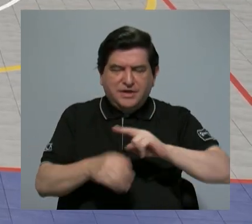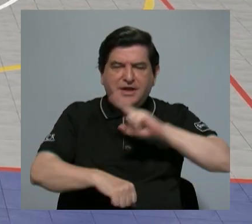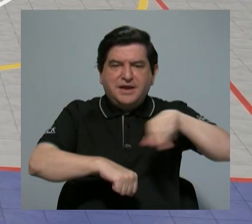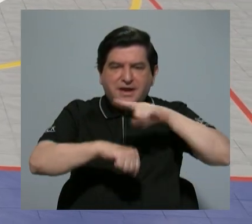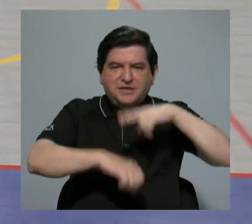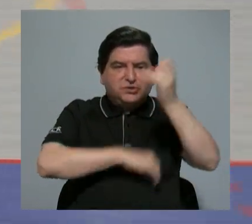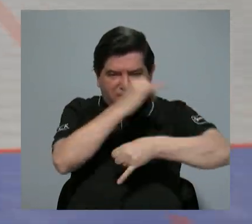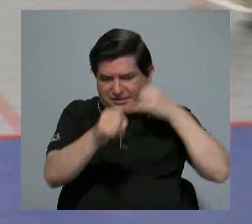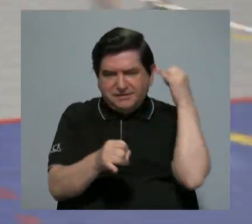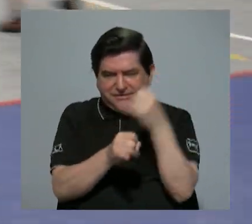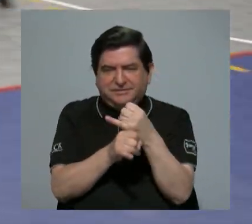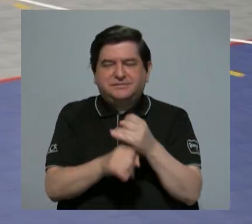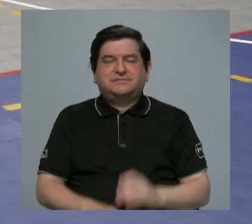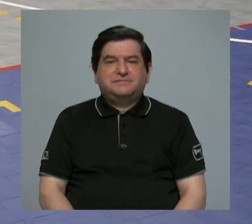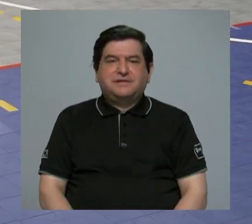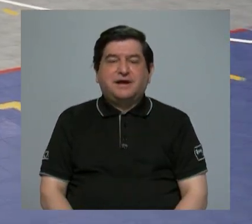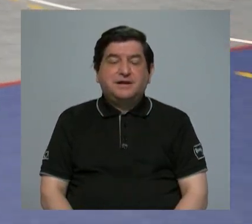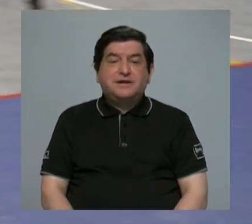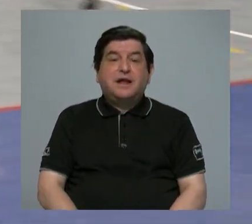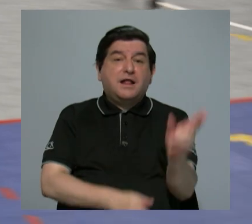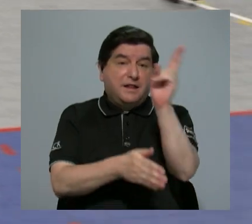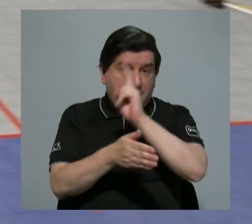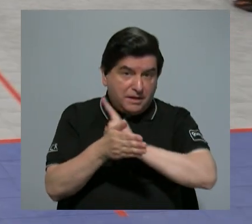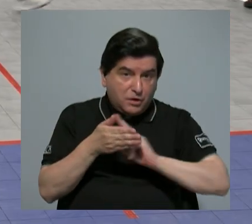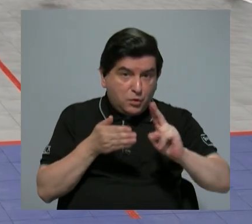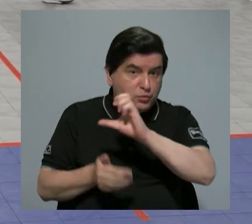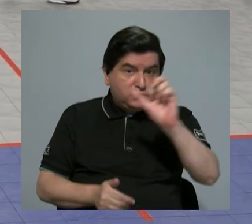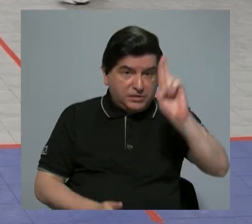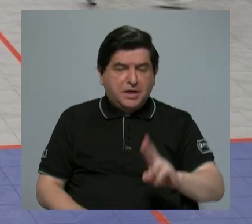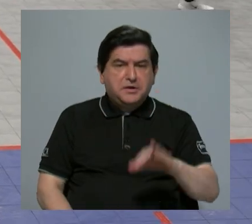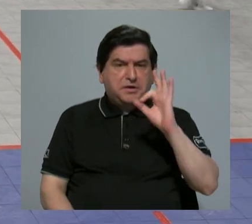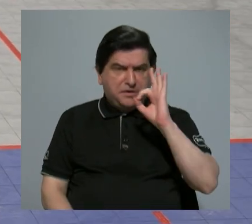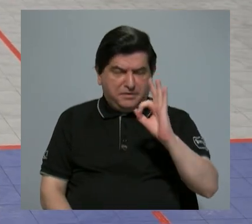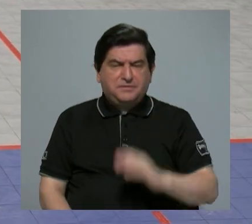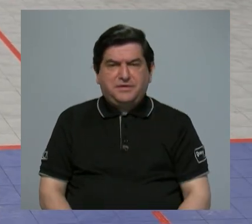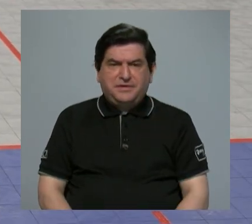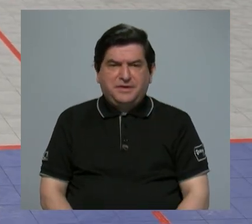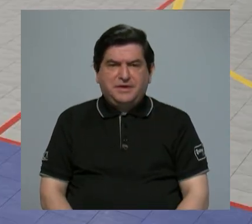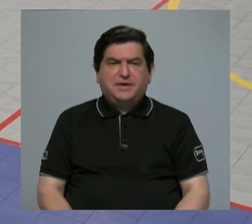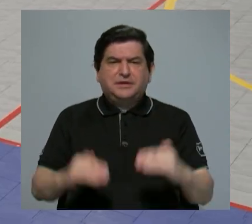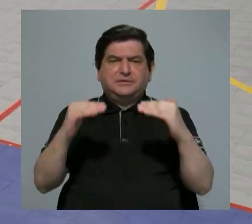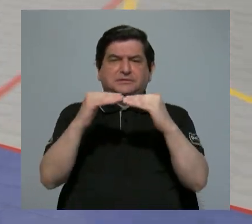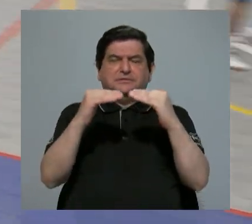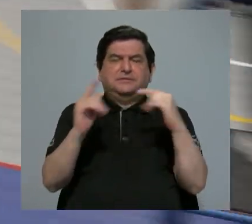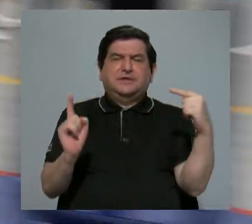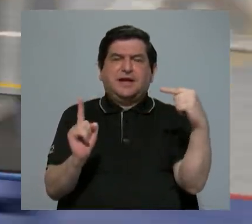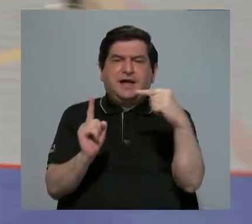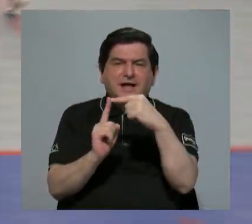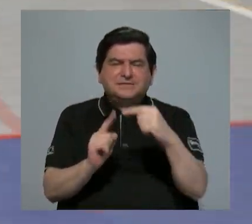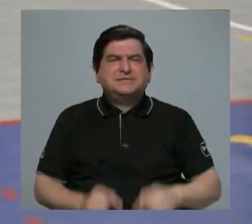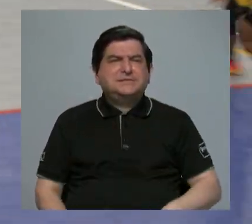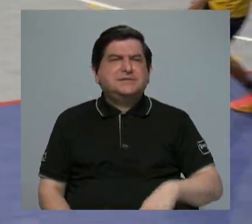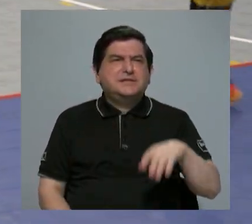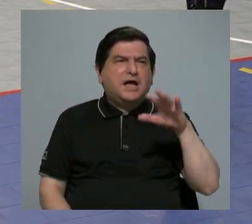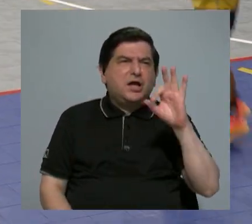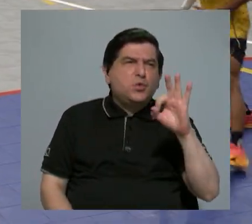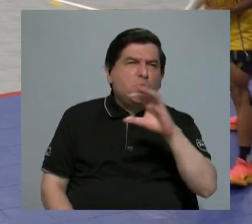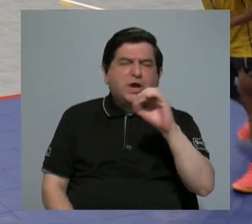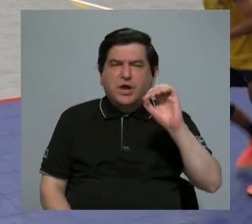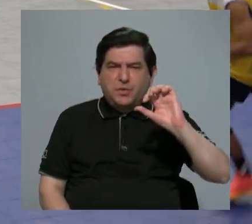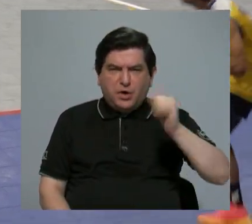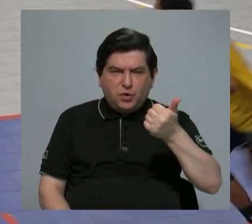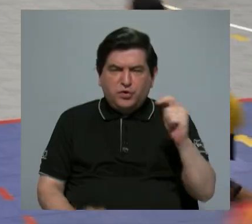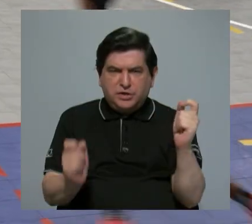nacional e internacional. La U empezó bien, o sea, empezamos un tú a tú hasta el punto 9, si no me equivoco,